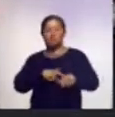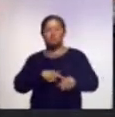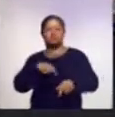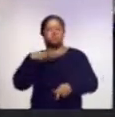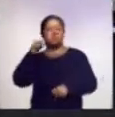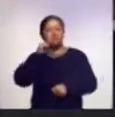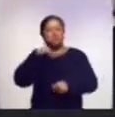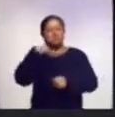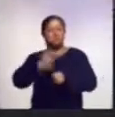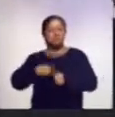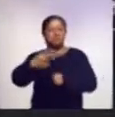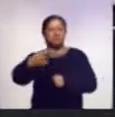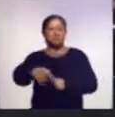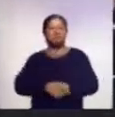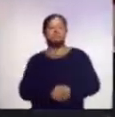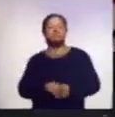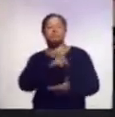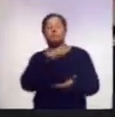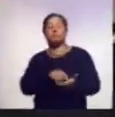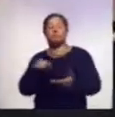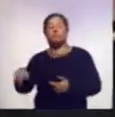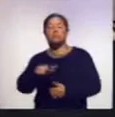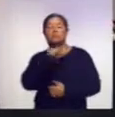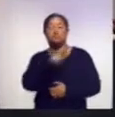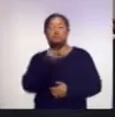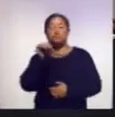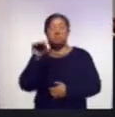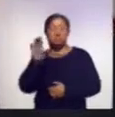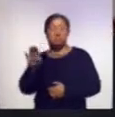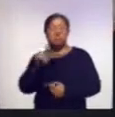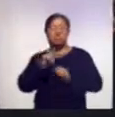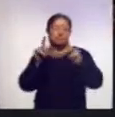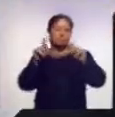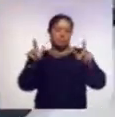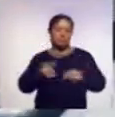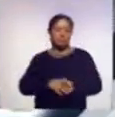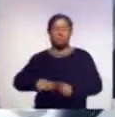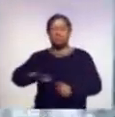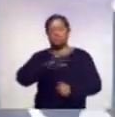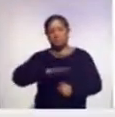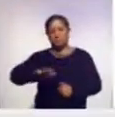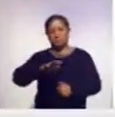evento fue en la colonia Loma Bonita de Tlaxcala.